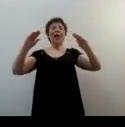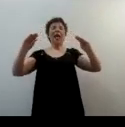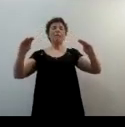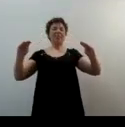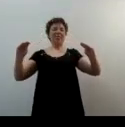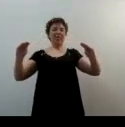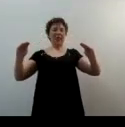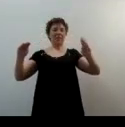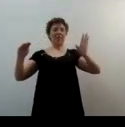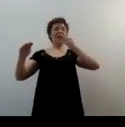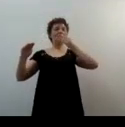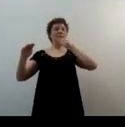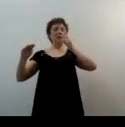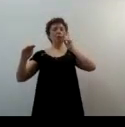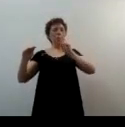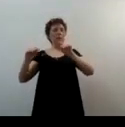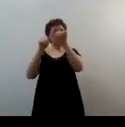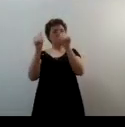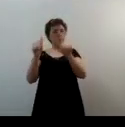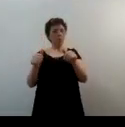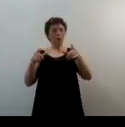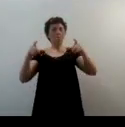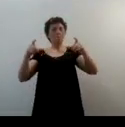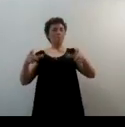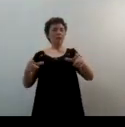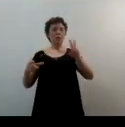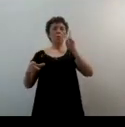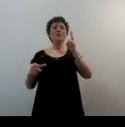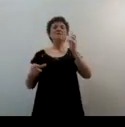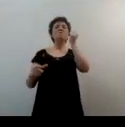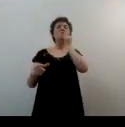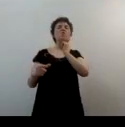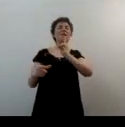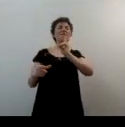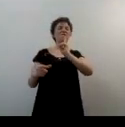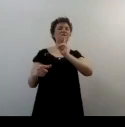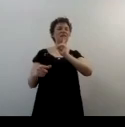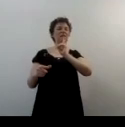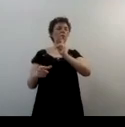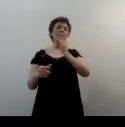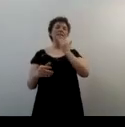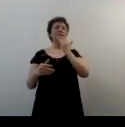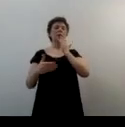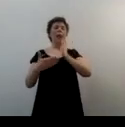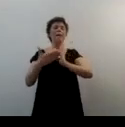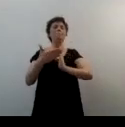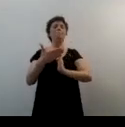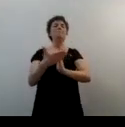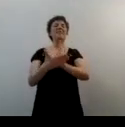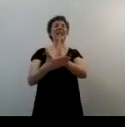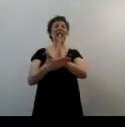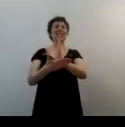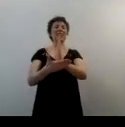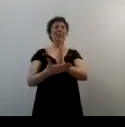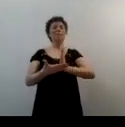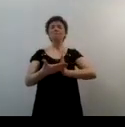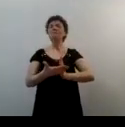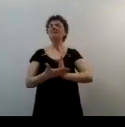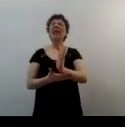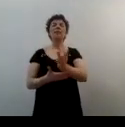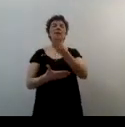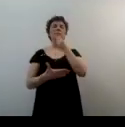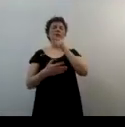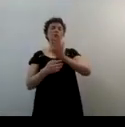plato. Entonces, aquí se ve claramente que la fruta y la verdura es la mitad de la alimentación diaria.